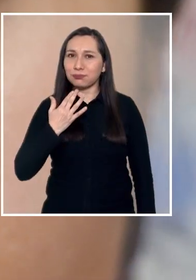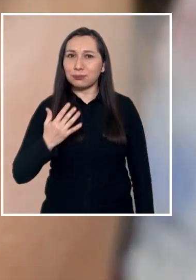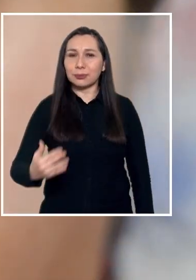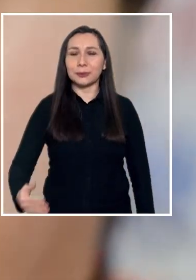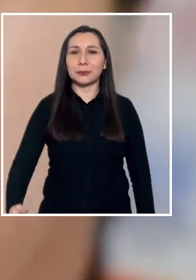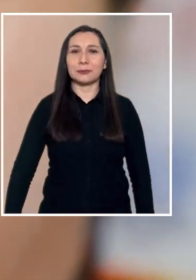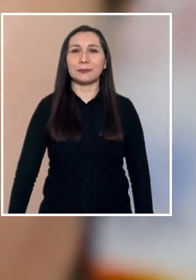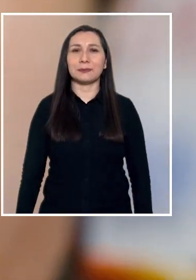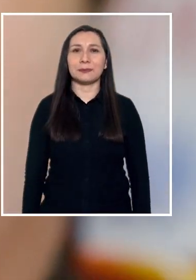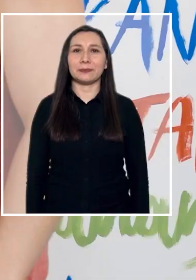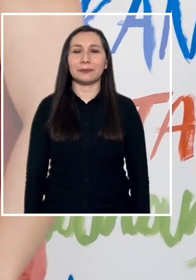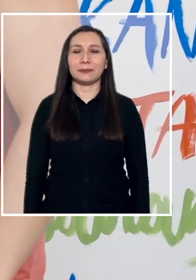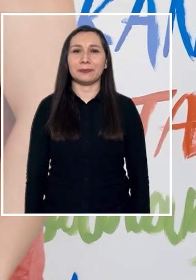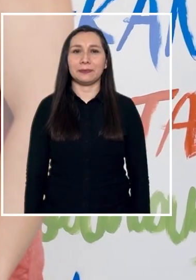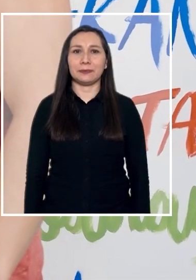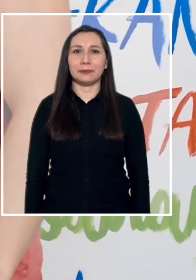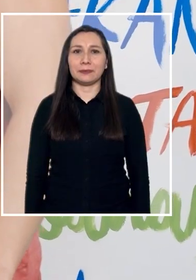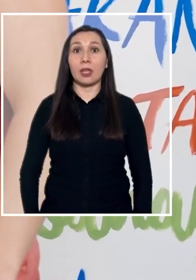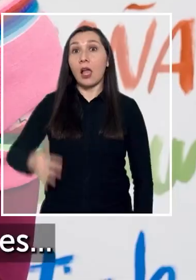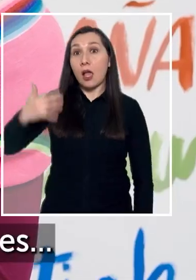Arsuña.